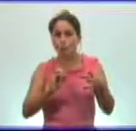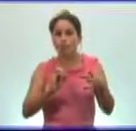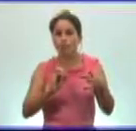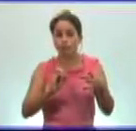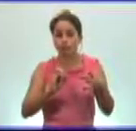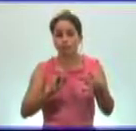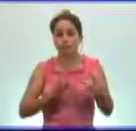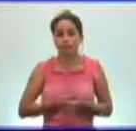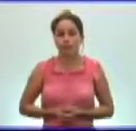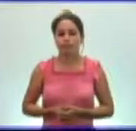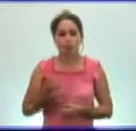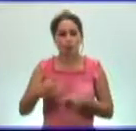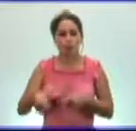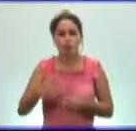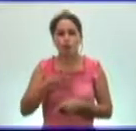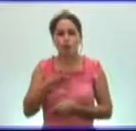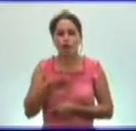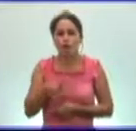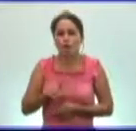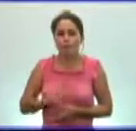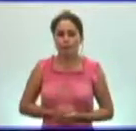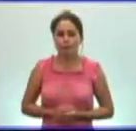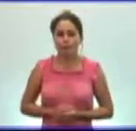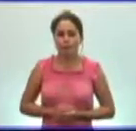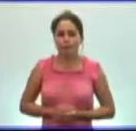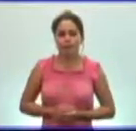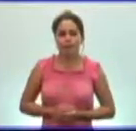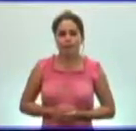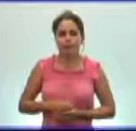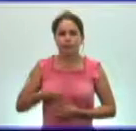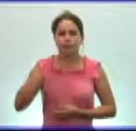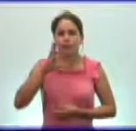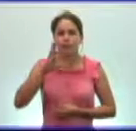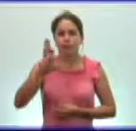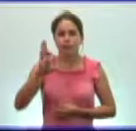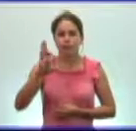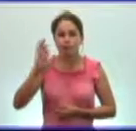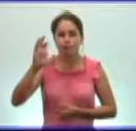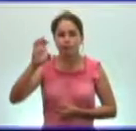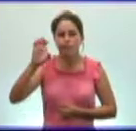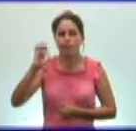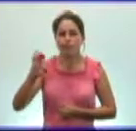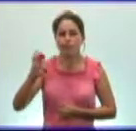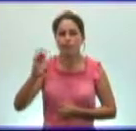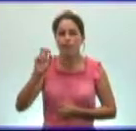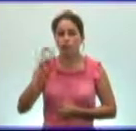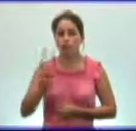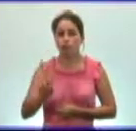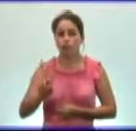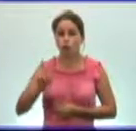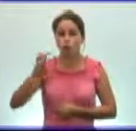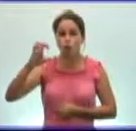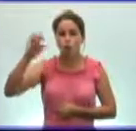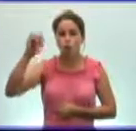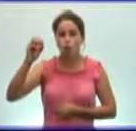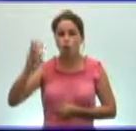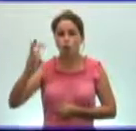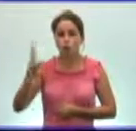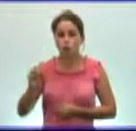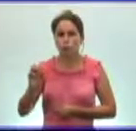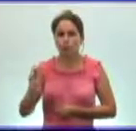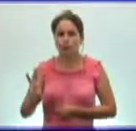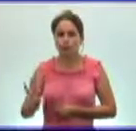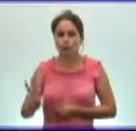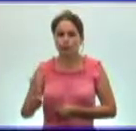manera. Hay elementos metálicos que pueden presentar más de un número de oxidación, como es el caso del hierro.